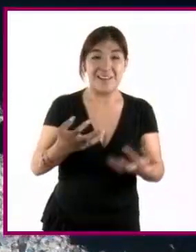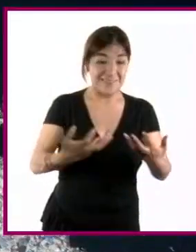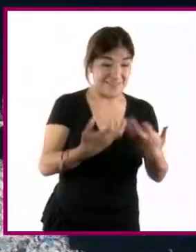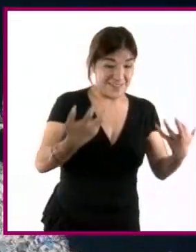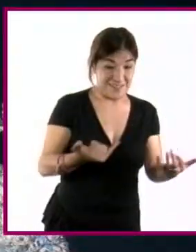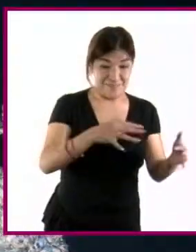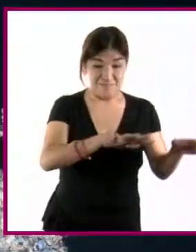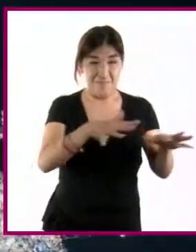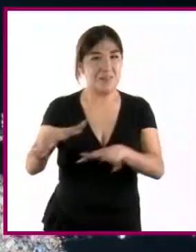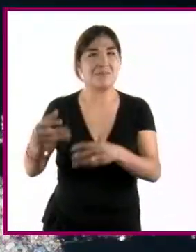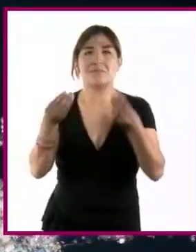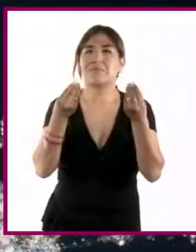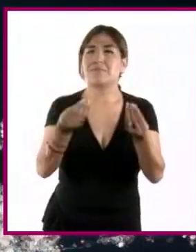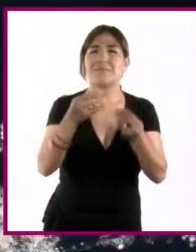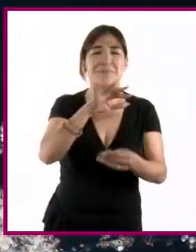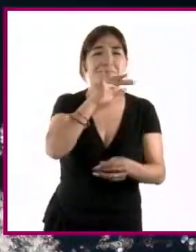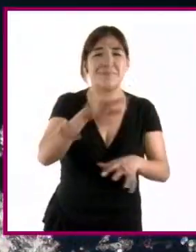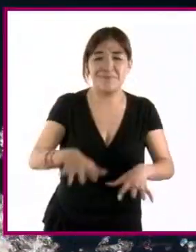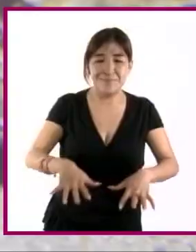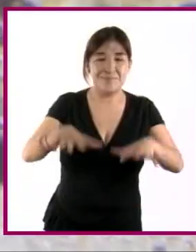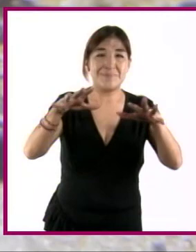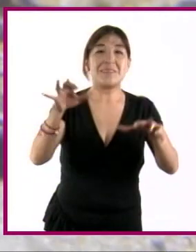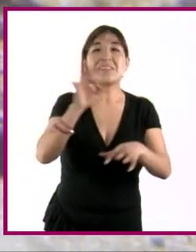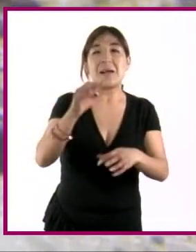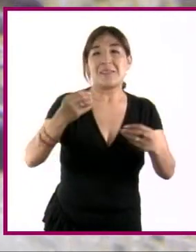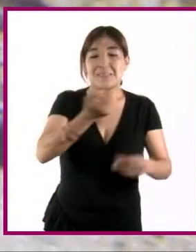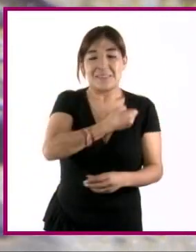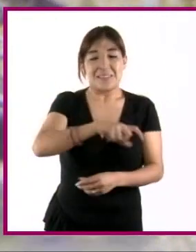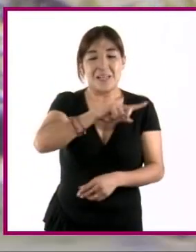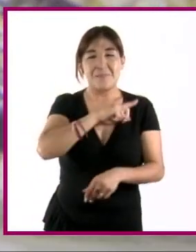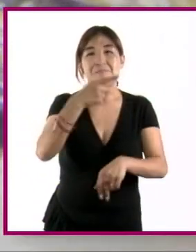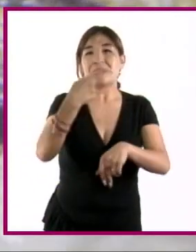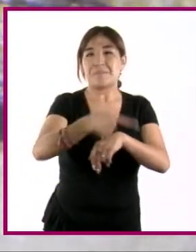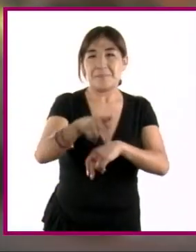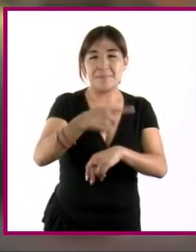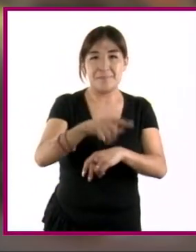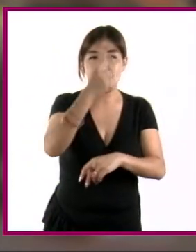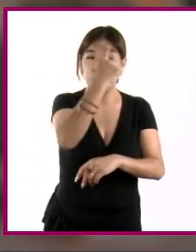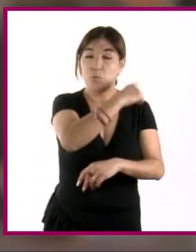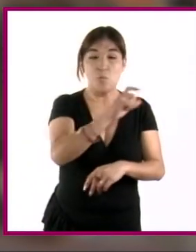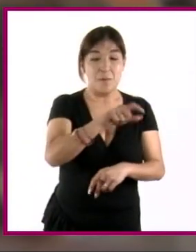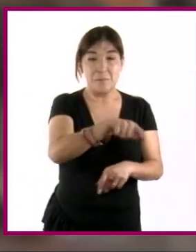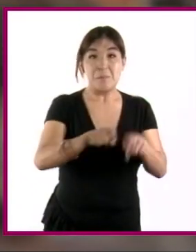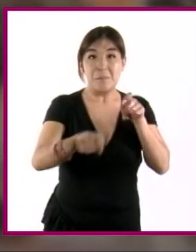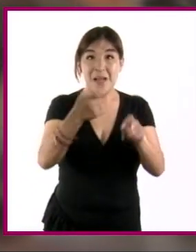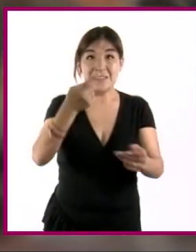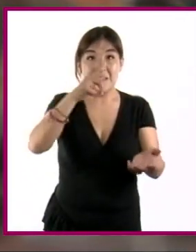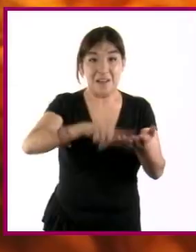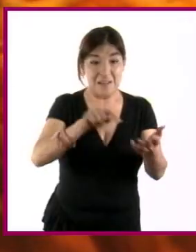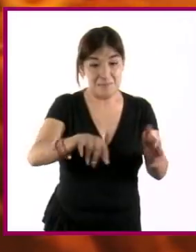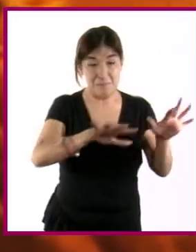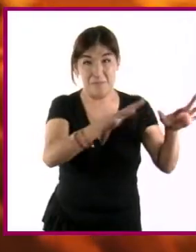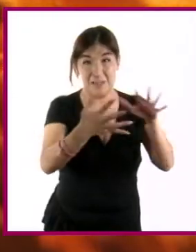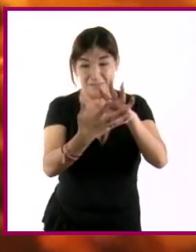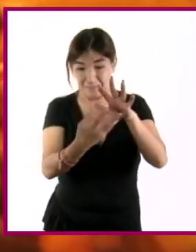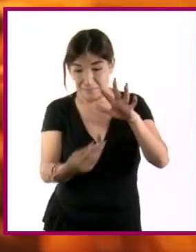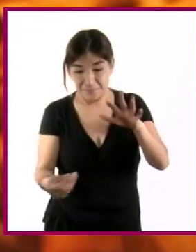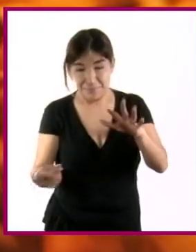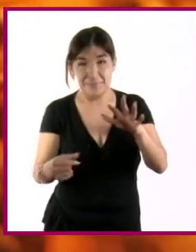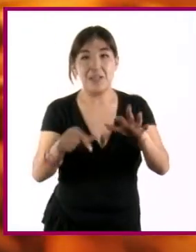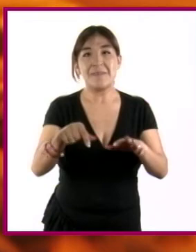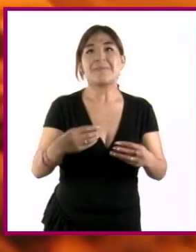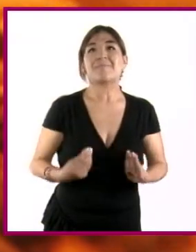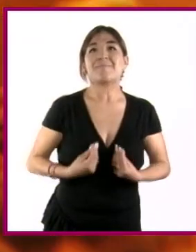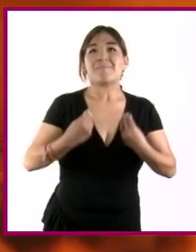basureros de plástico que amenazan nuestra salud. Cuando los plásticos llegan al mar desintegrados en microplásticos, no solo afectan la